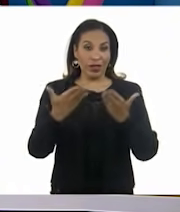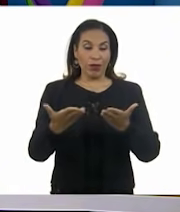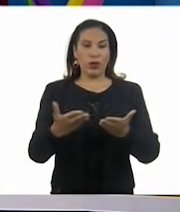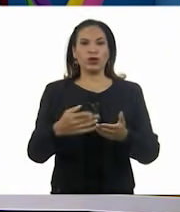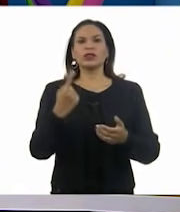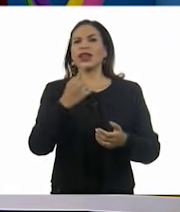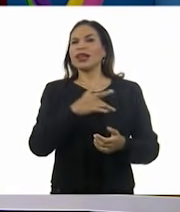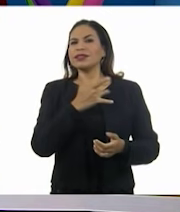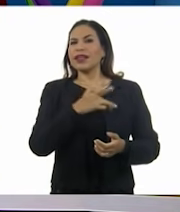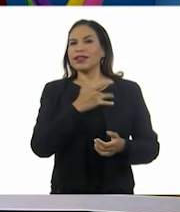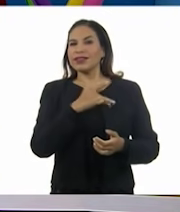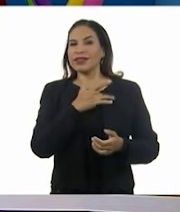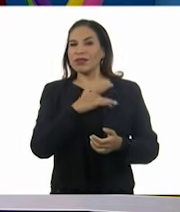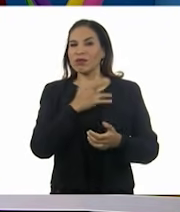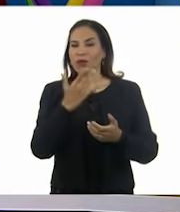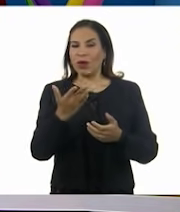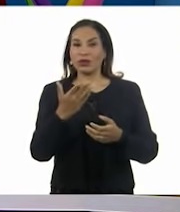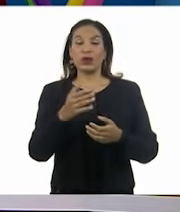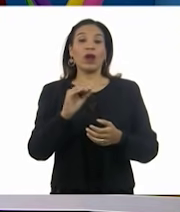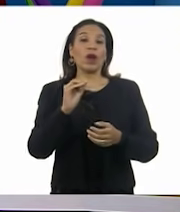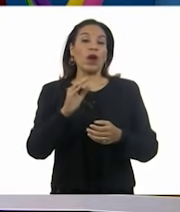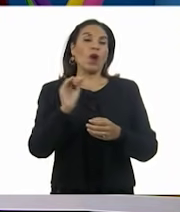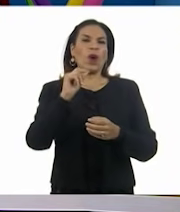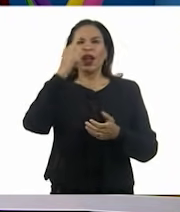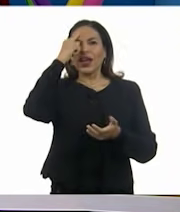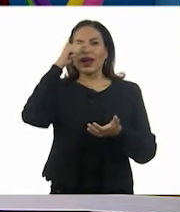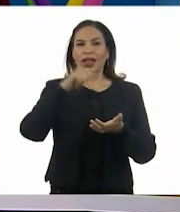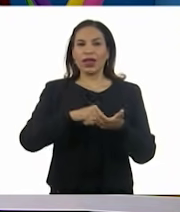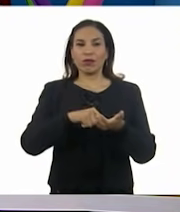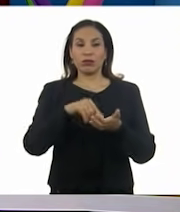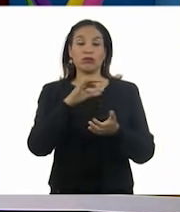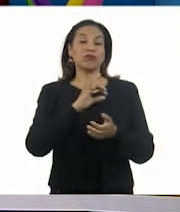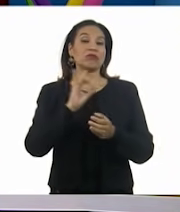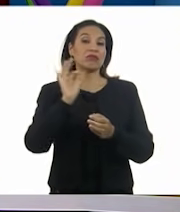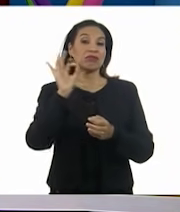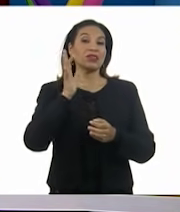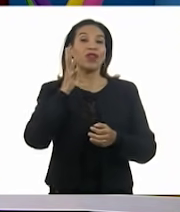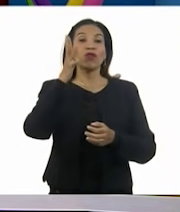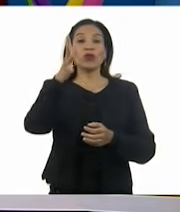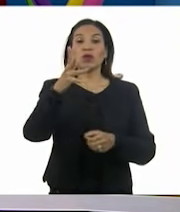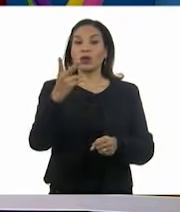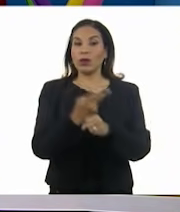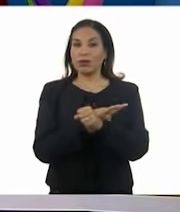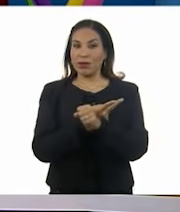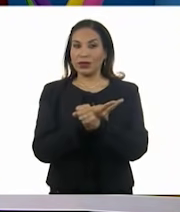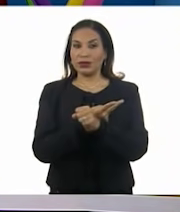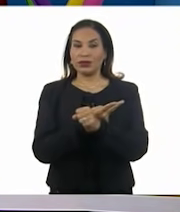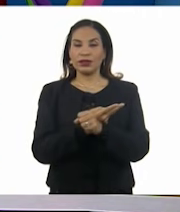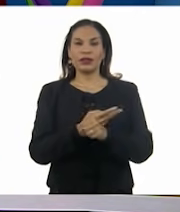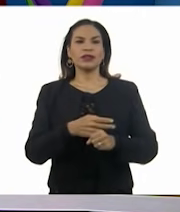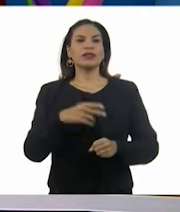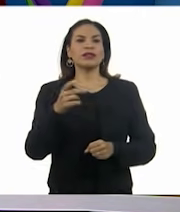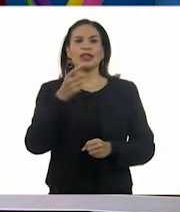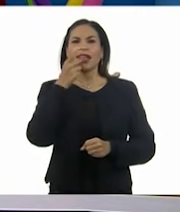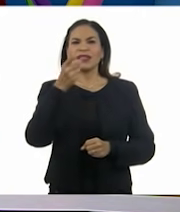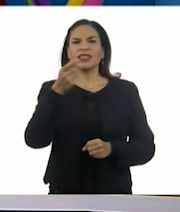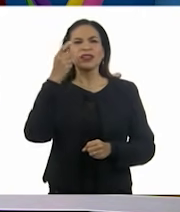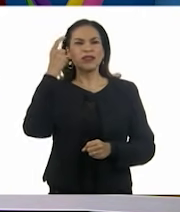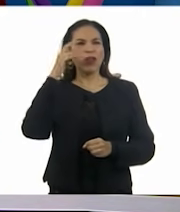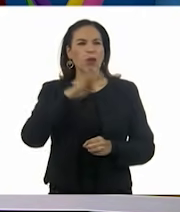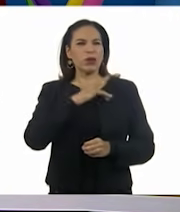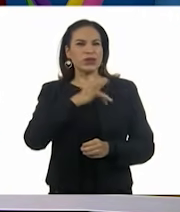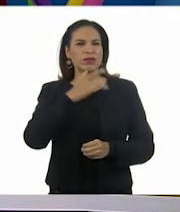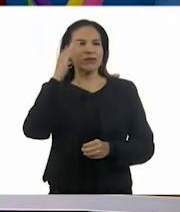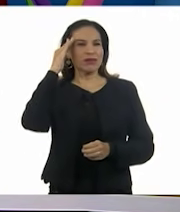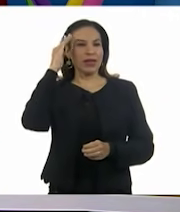lo que sentimos en el momento o lo que creemos pueda pasar en un futuro, ¿verdad? Decir lo que piensas